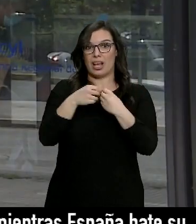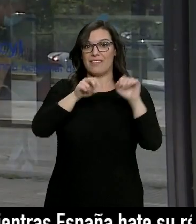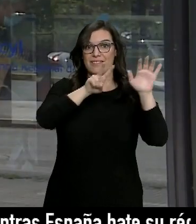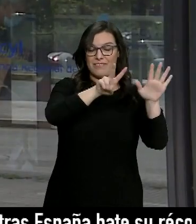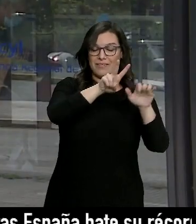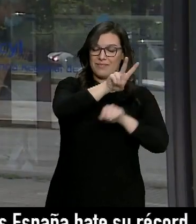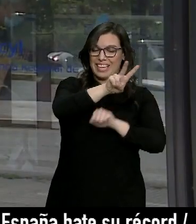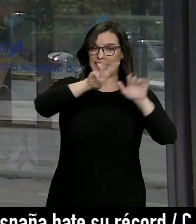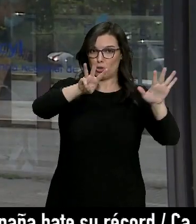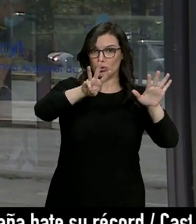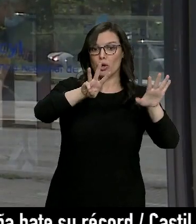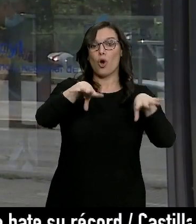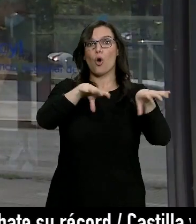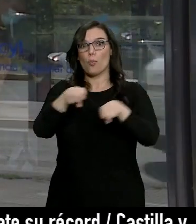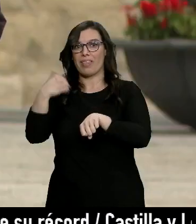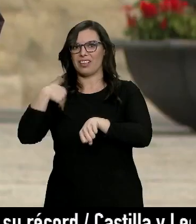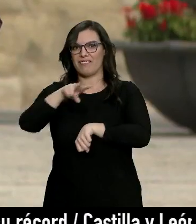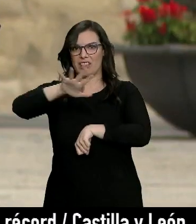UCI.